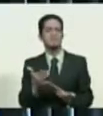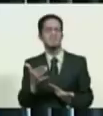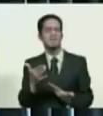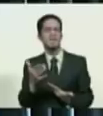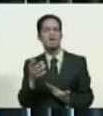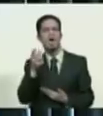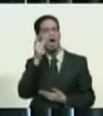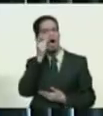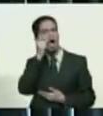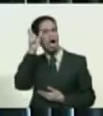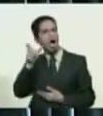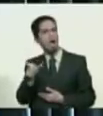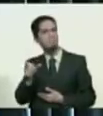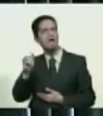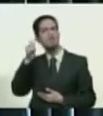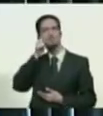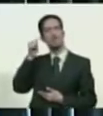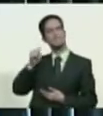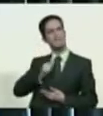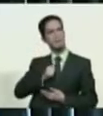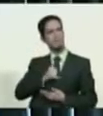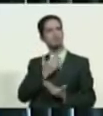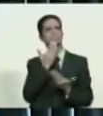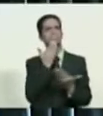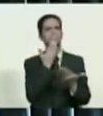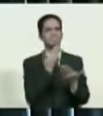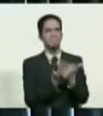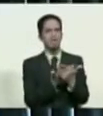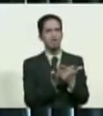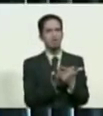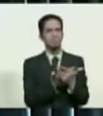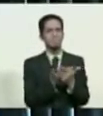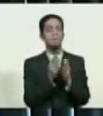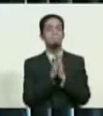llamó y le pidió pasar